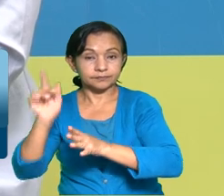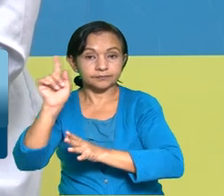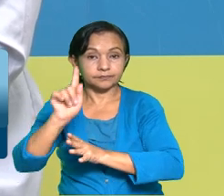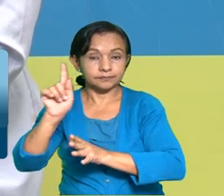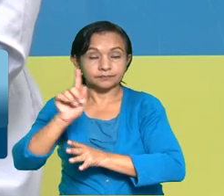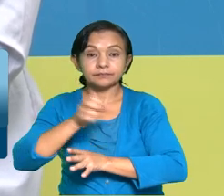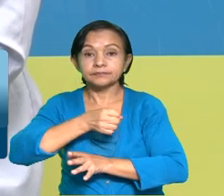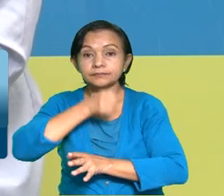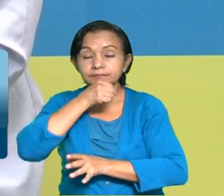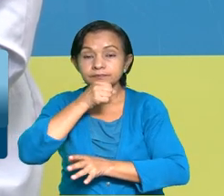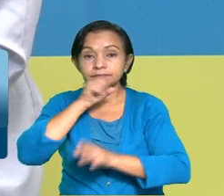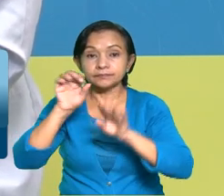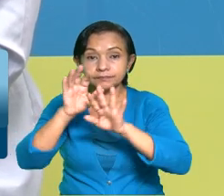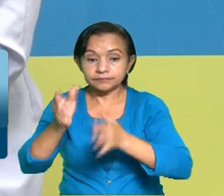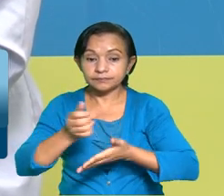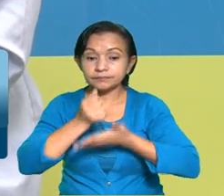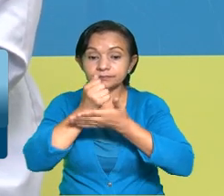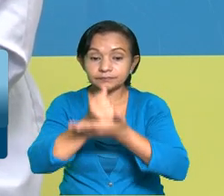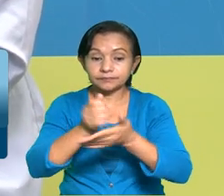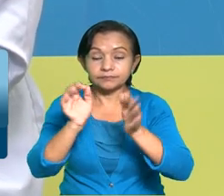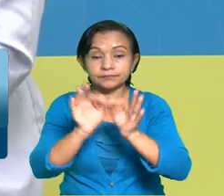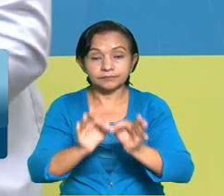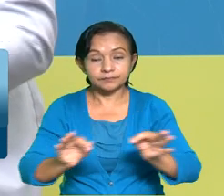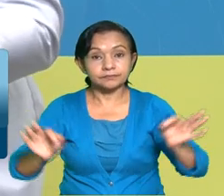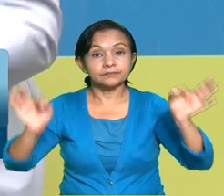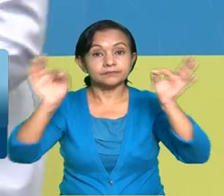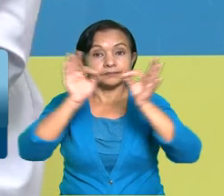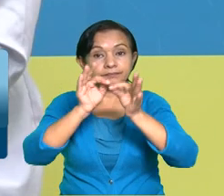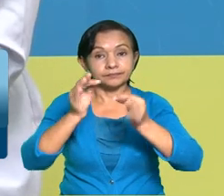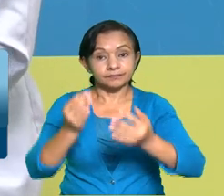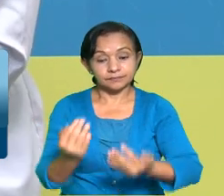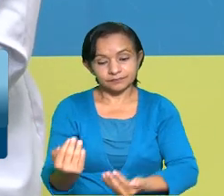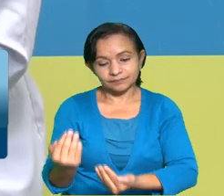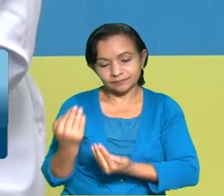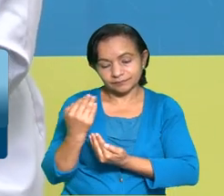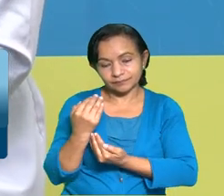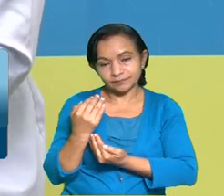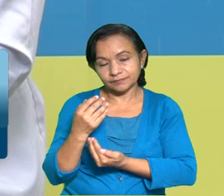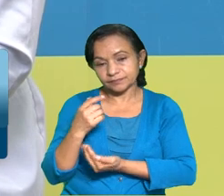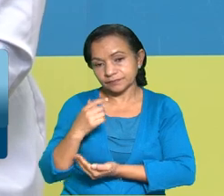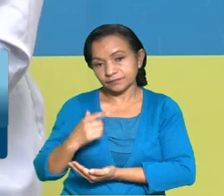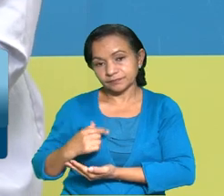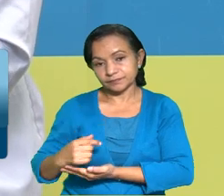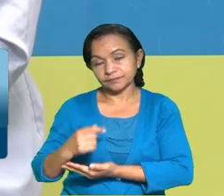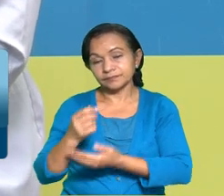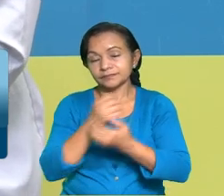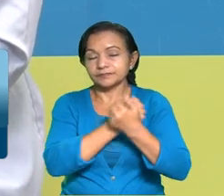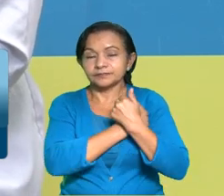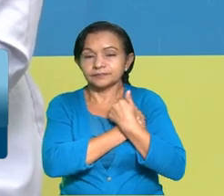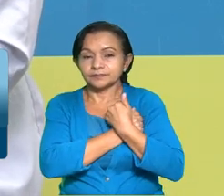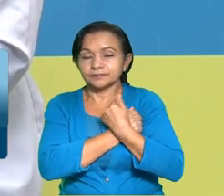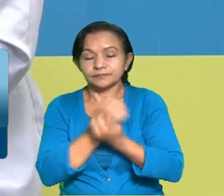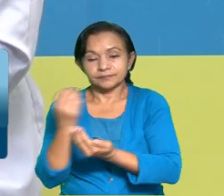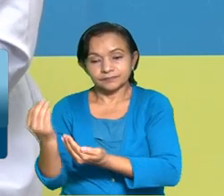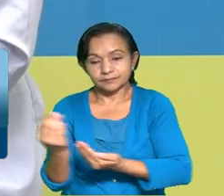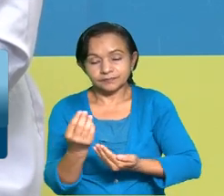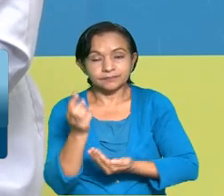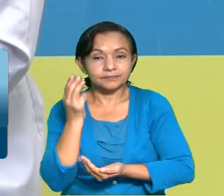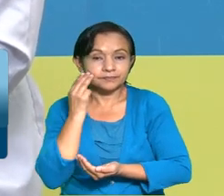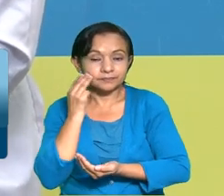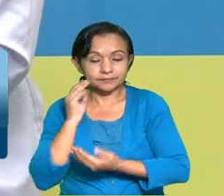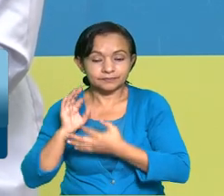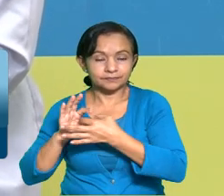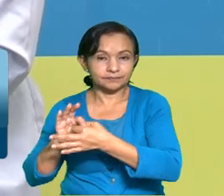como abuela, le damos la importancia de ese acto lleno de amor y ternura que hay entre el bebé y la madre.